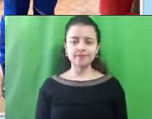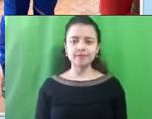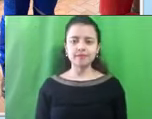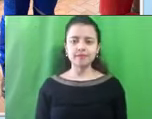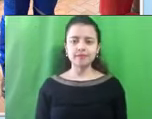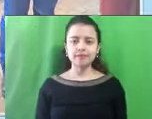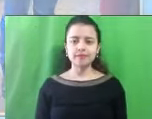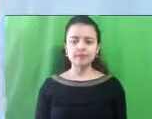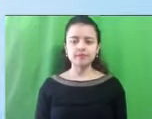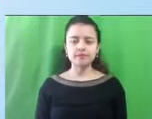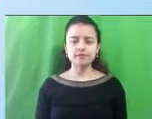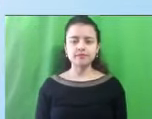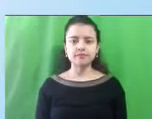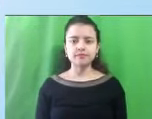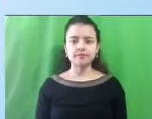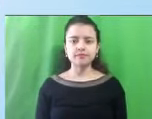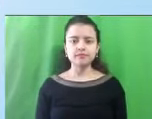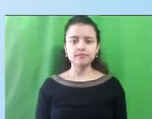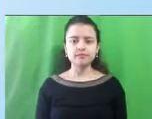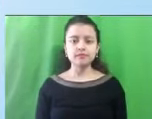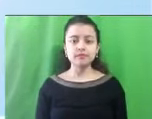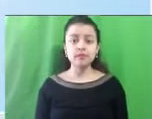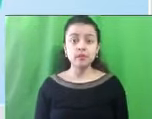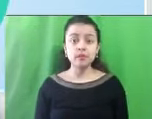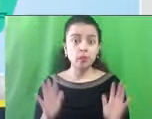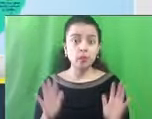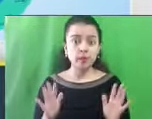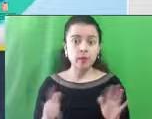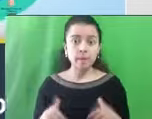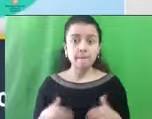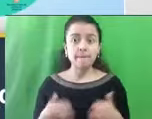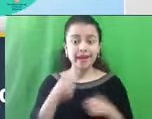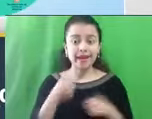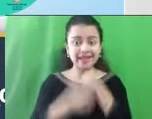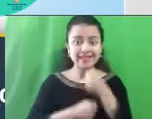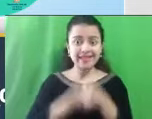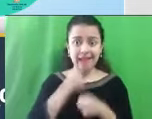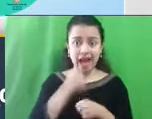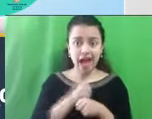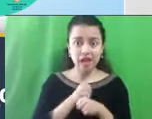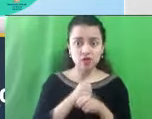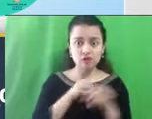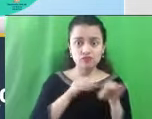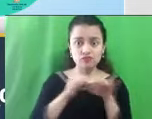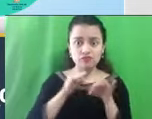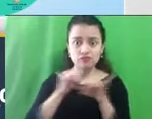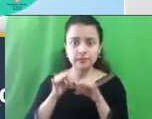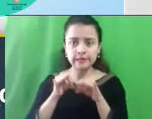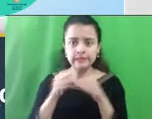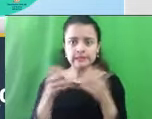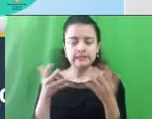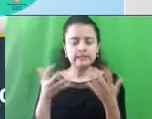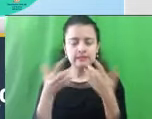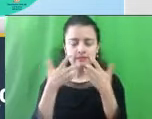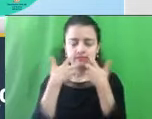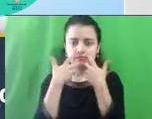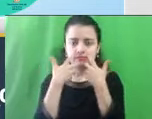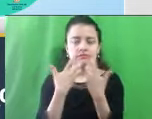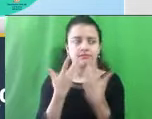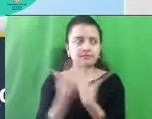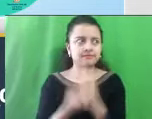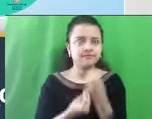Bueno, para esta vigencia hemos tenido que afrontar una situación que no habíamos tenido en anteriores vigencias,